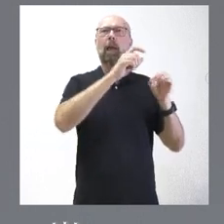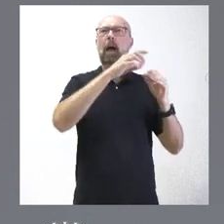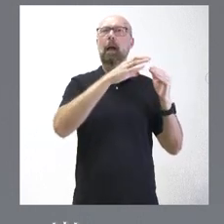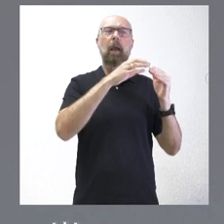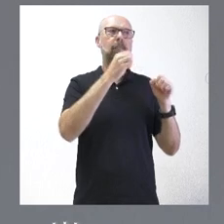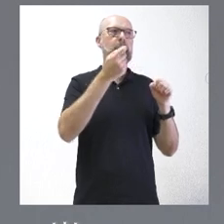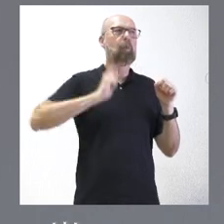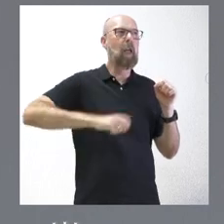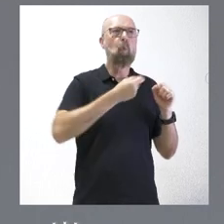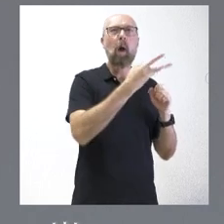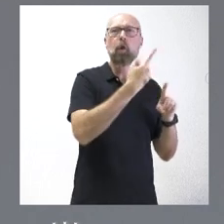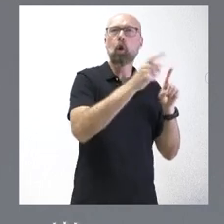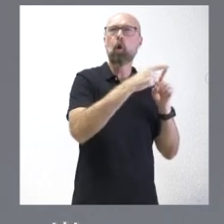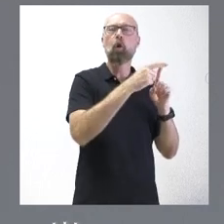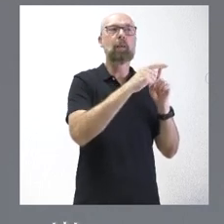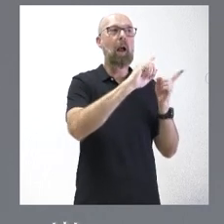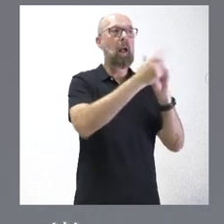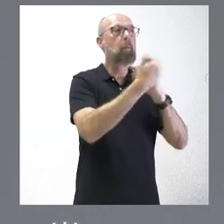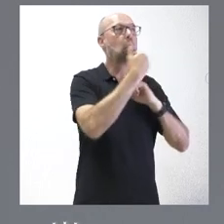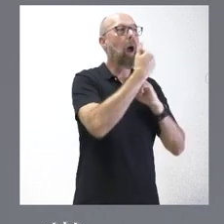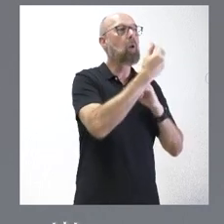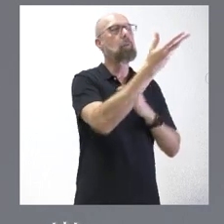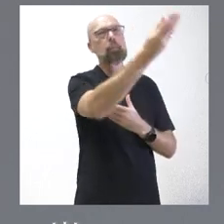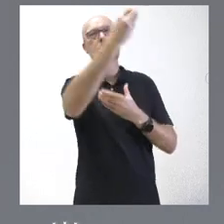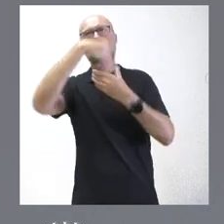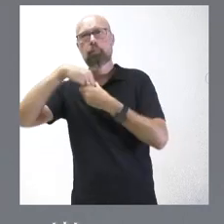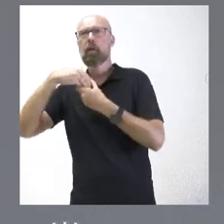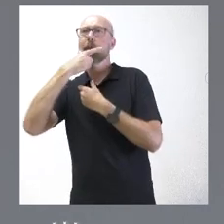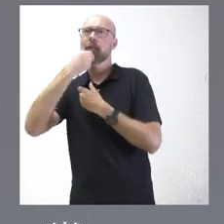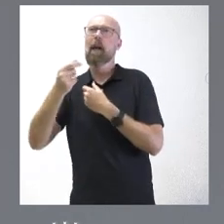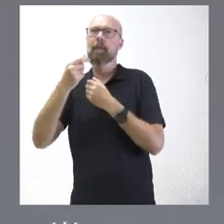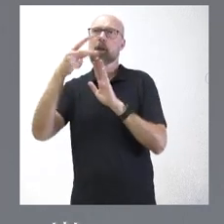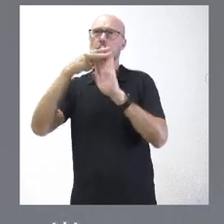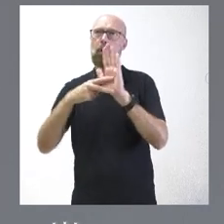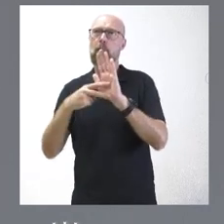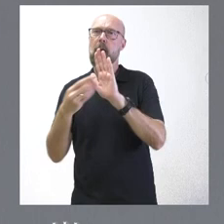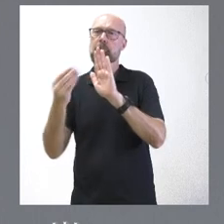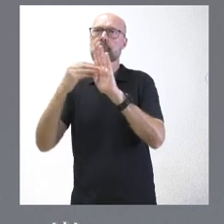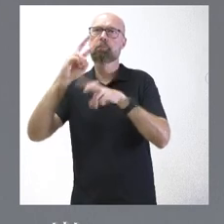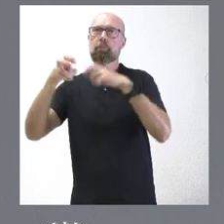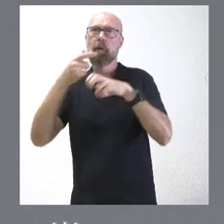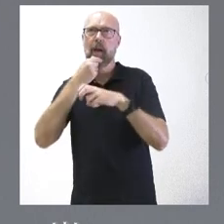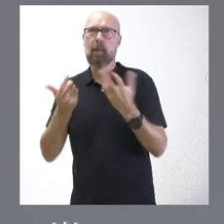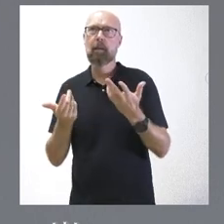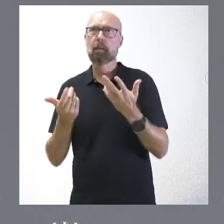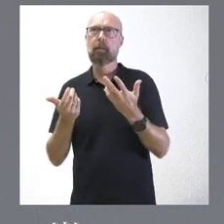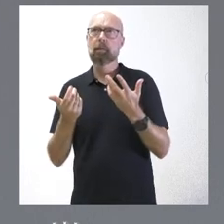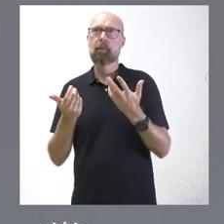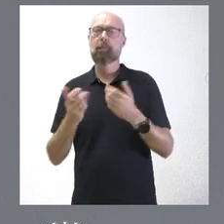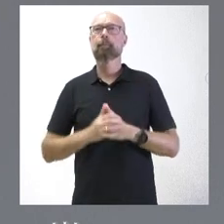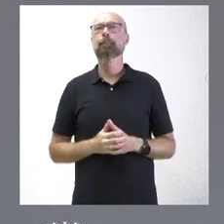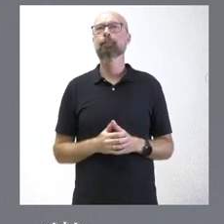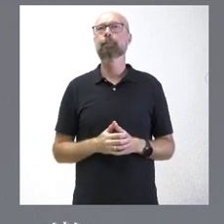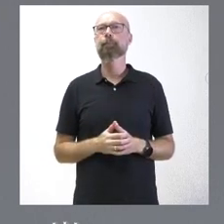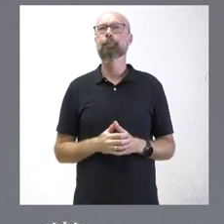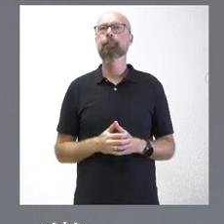se incorporen de manera sencilla al ordenamiento que rige la aplicación de estos